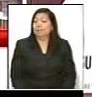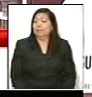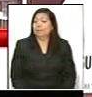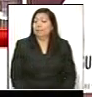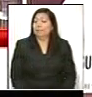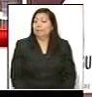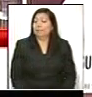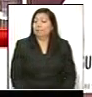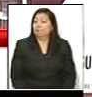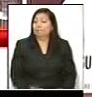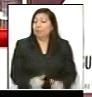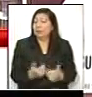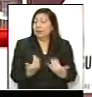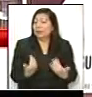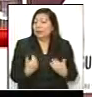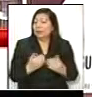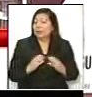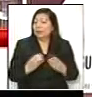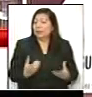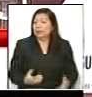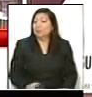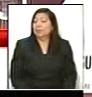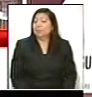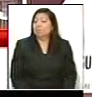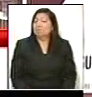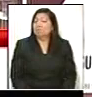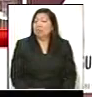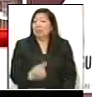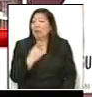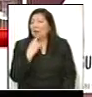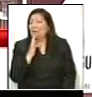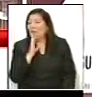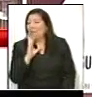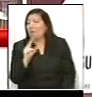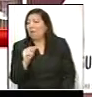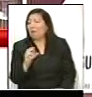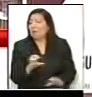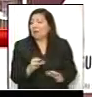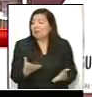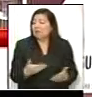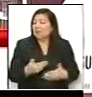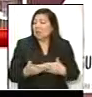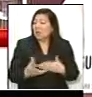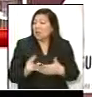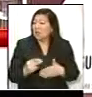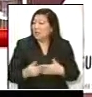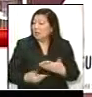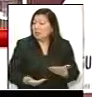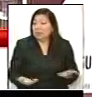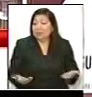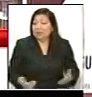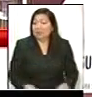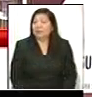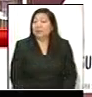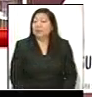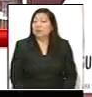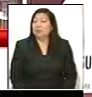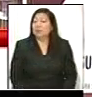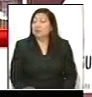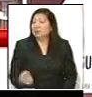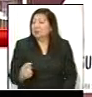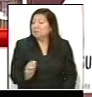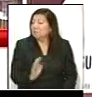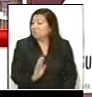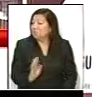a quitarle más imagen de la que ya tiene el Congreso, por algunos voluntarios que se prestan a decir, no quieren hacerlo, no quieren avanzar, acá. Yo sugiero, si viene bien y